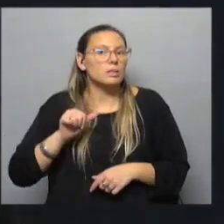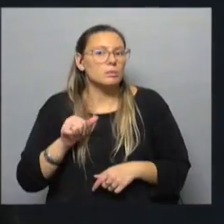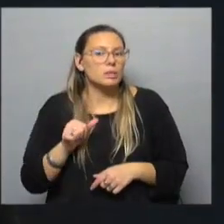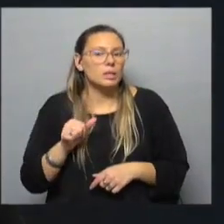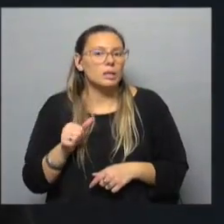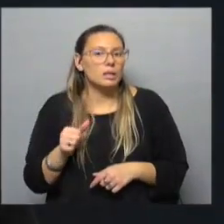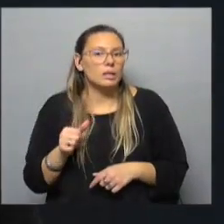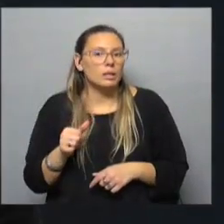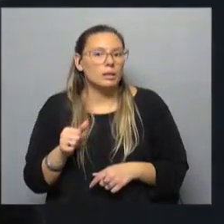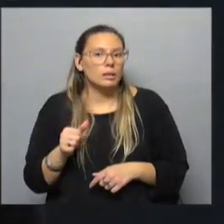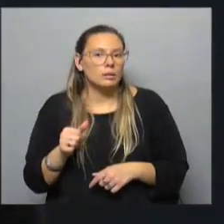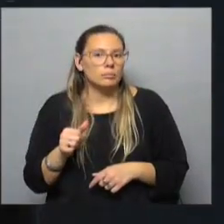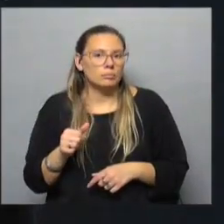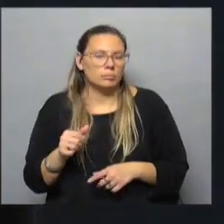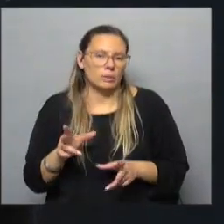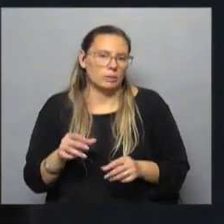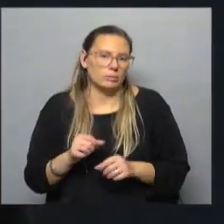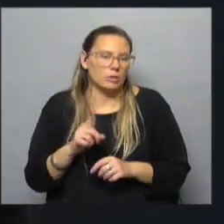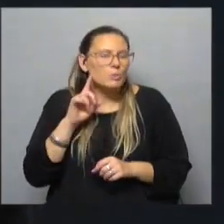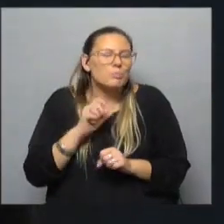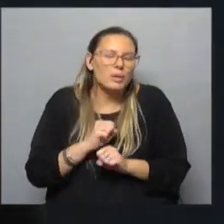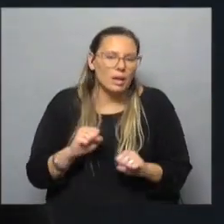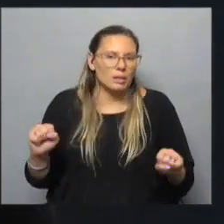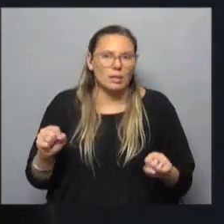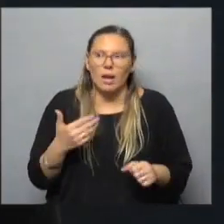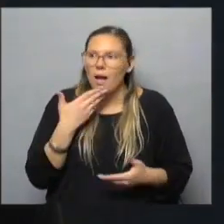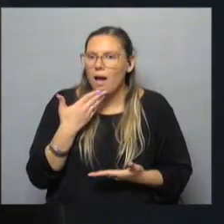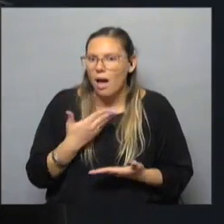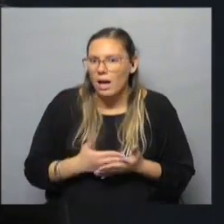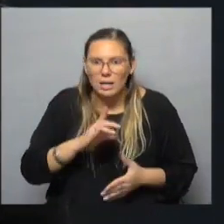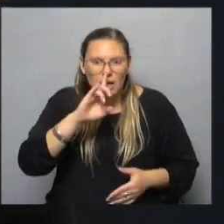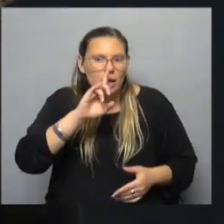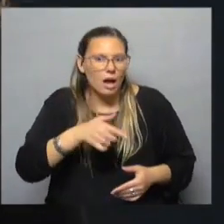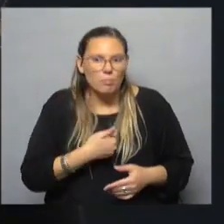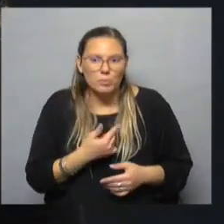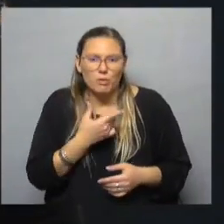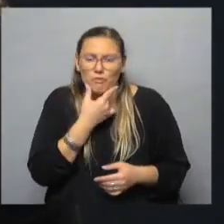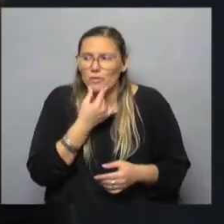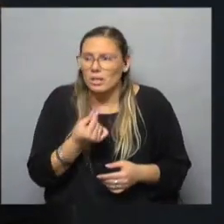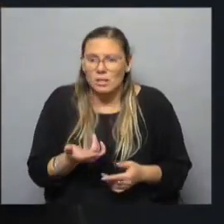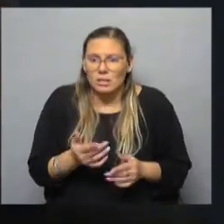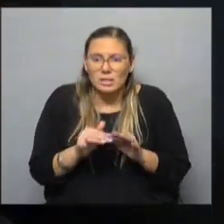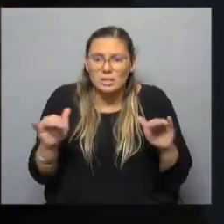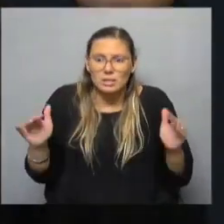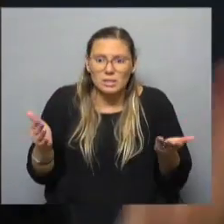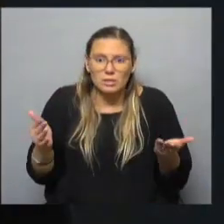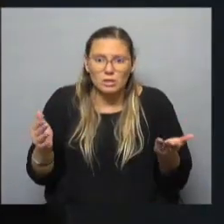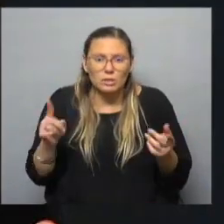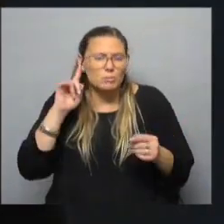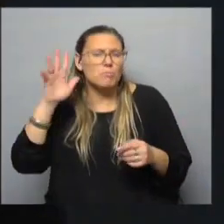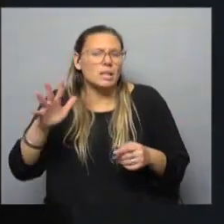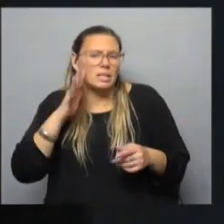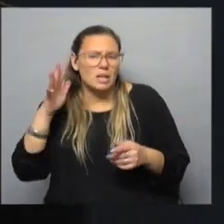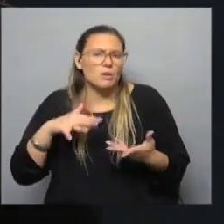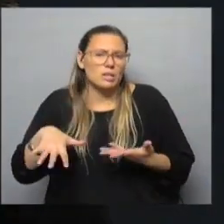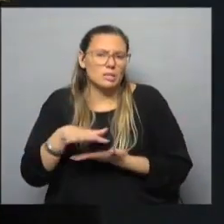qué? Ah, no podían creer, estaban maravillados lo rápido y sencillo. O sea, se habían hecho una historia en su